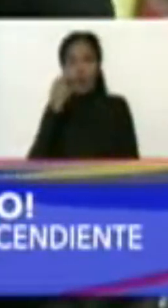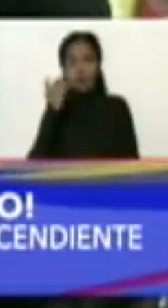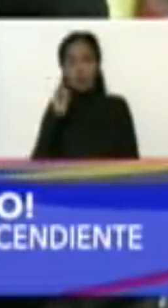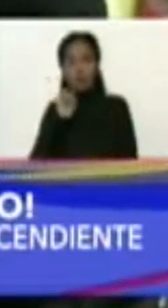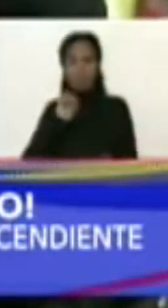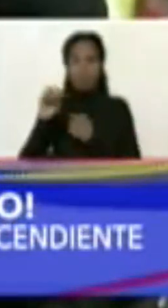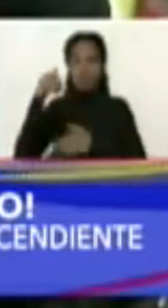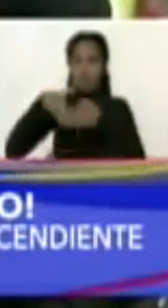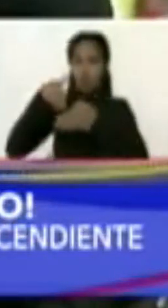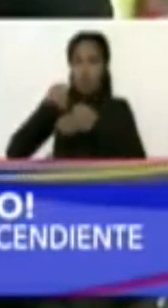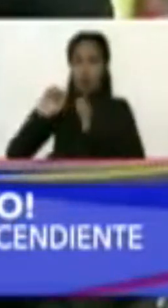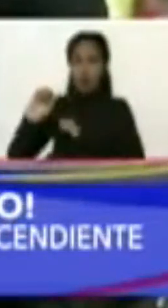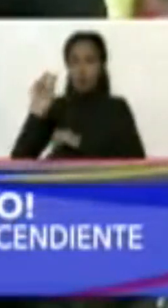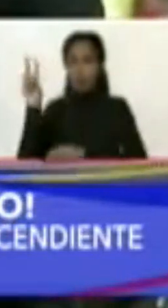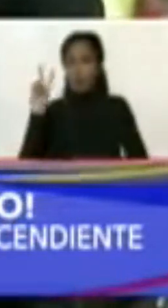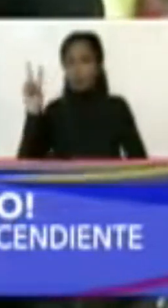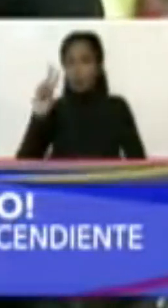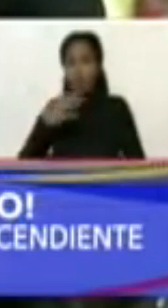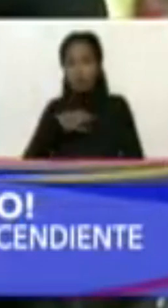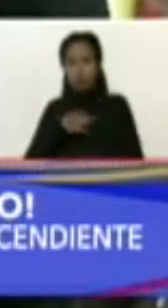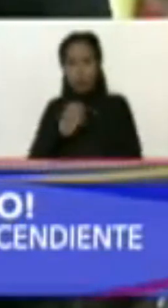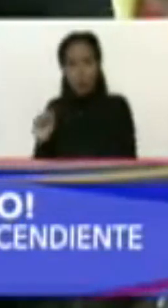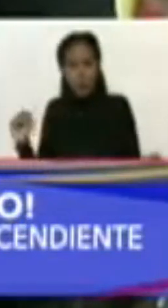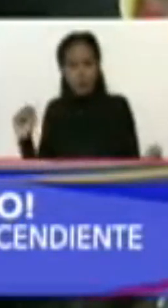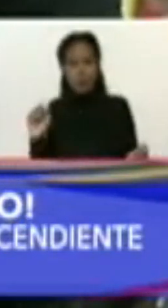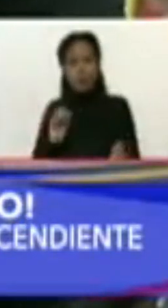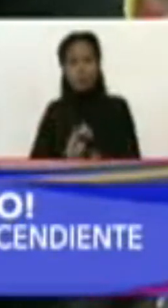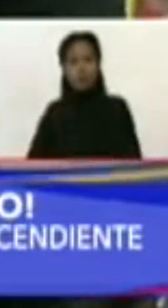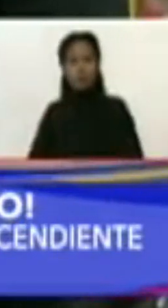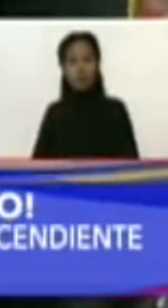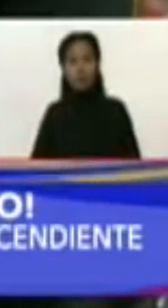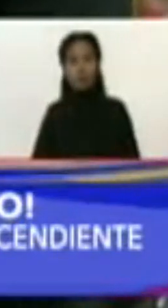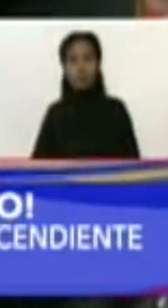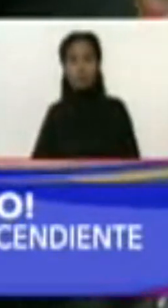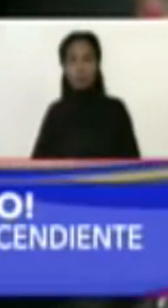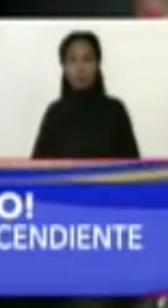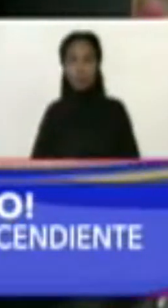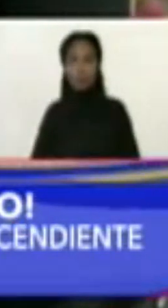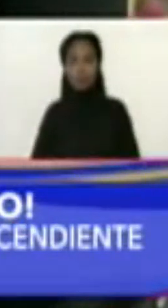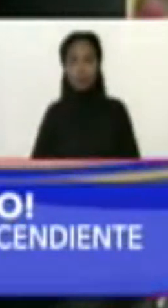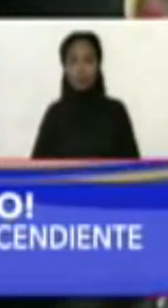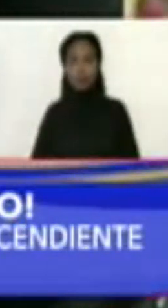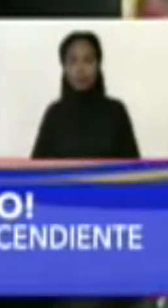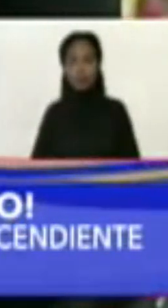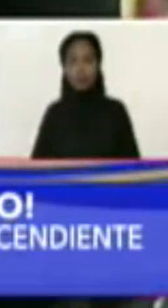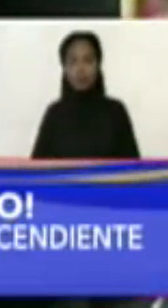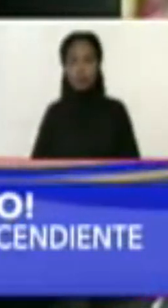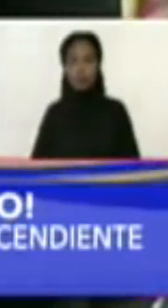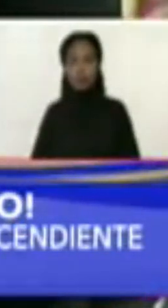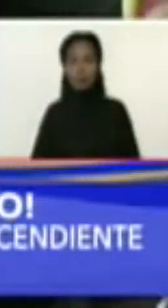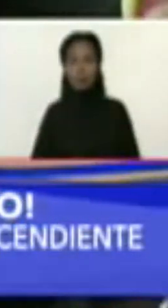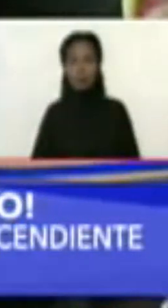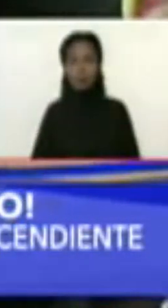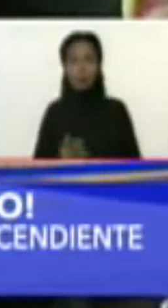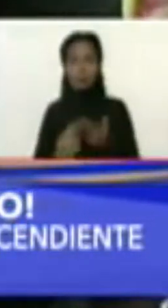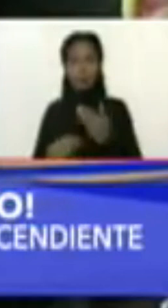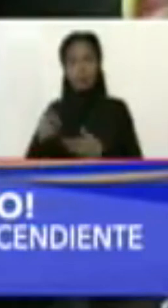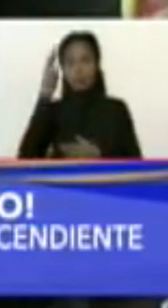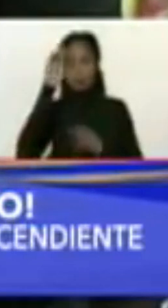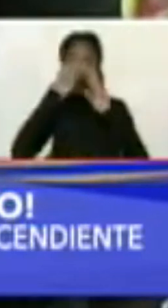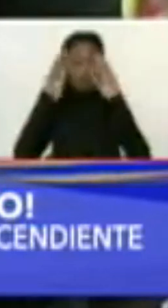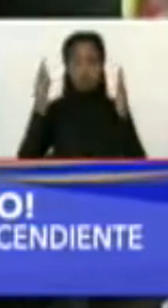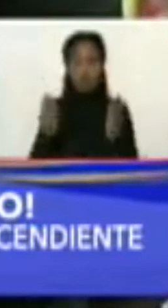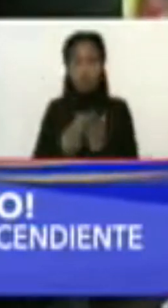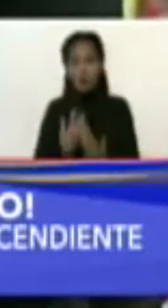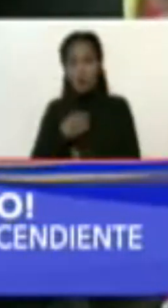contra de Venezuela. Vie ou mort, Haïti pas gain droit voter contre Venezuela. Cualquier razón del mundo, Haití no